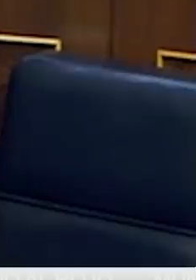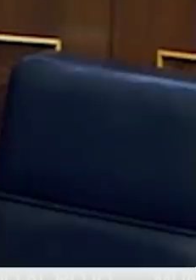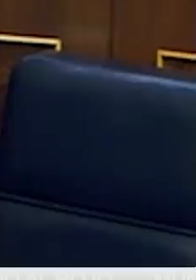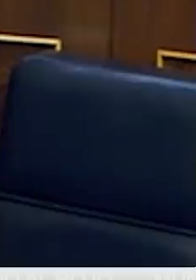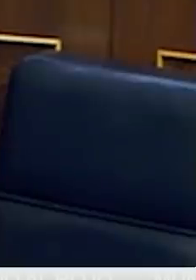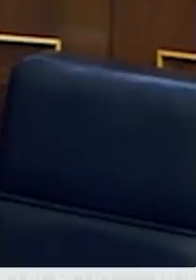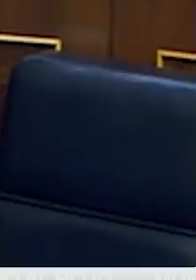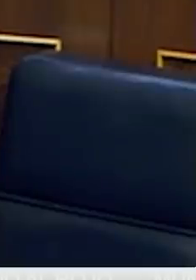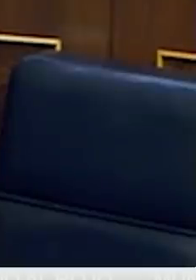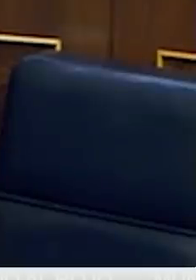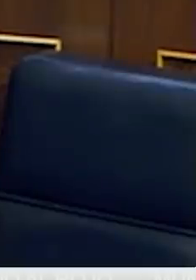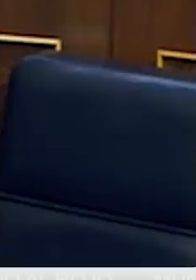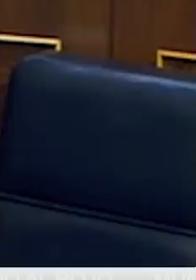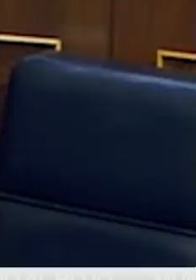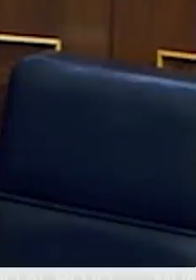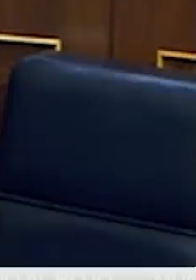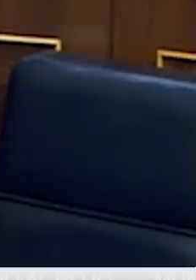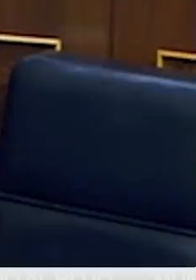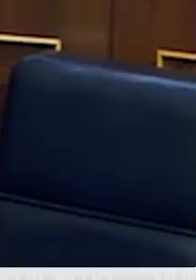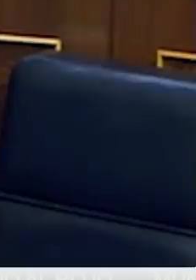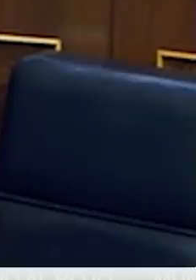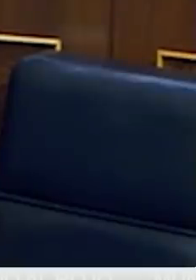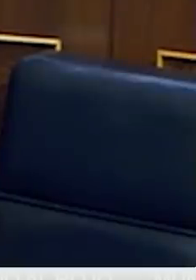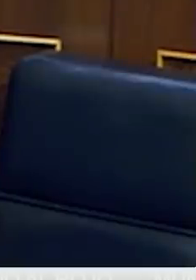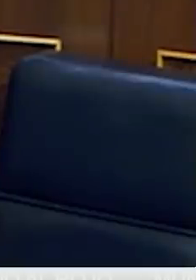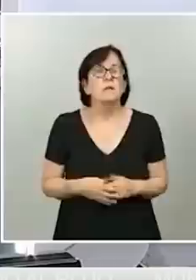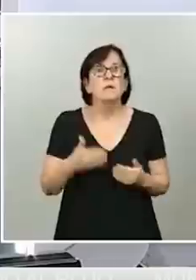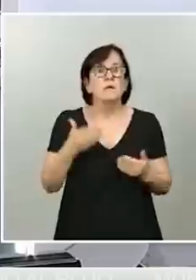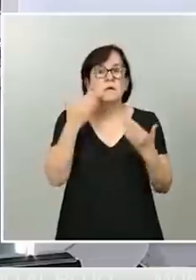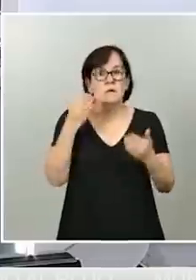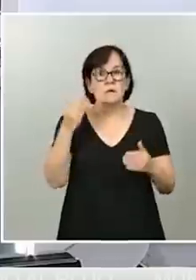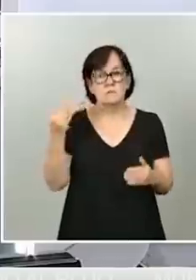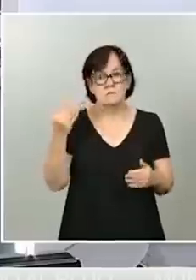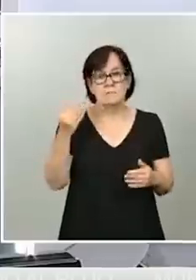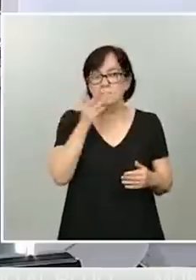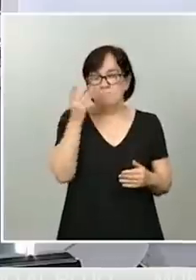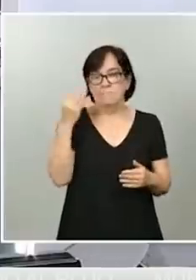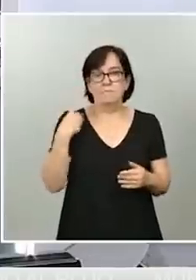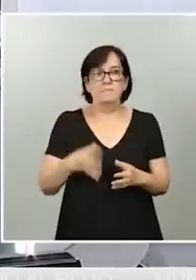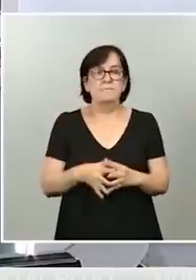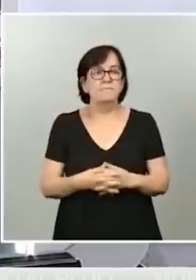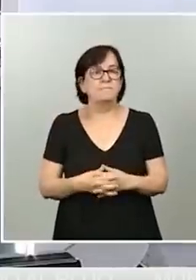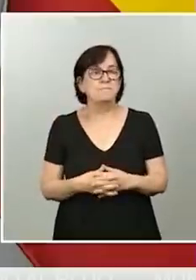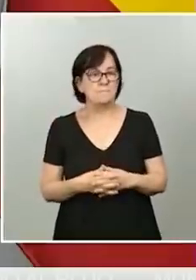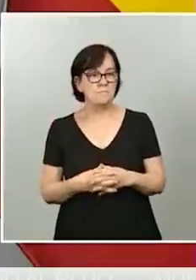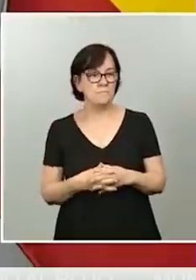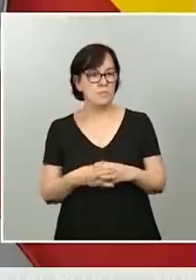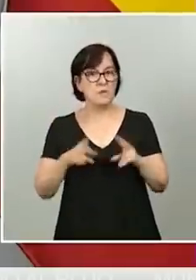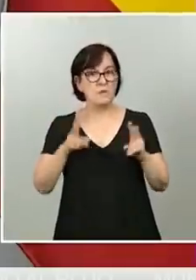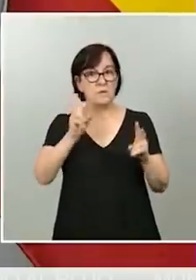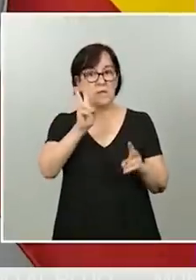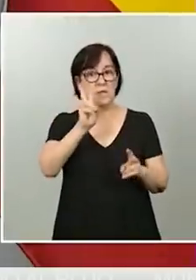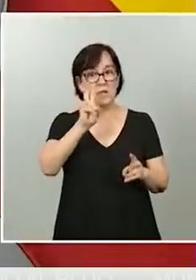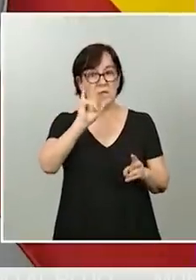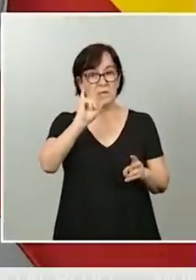delega esa objetividad? ¿El Politburo? ¿Cómo que es